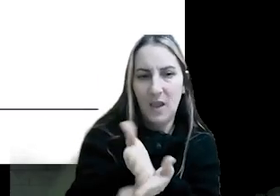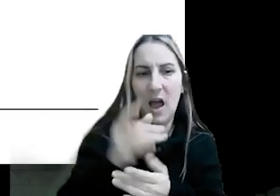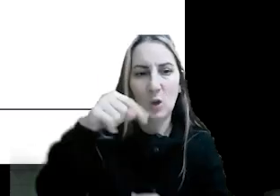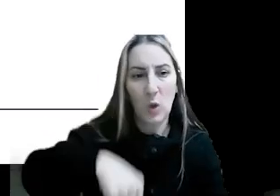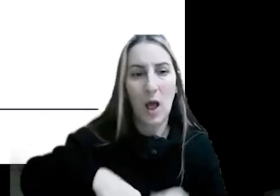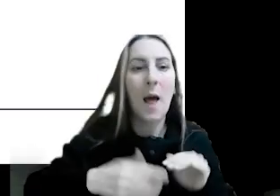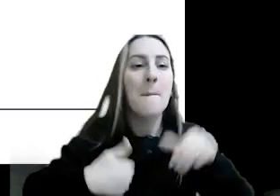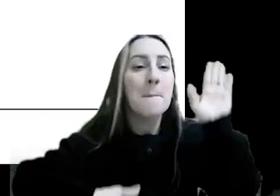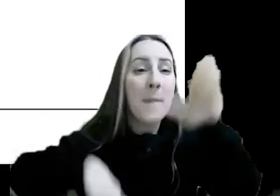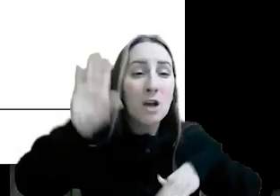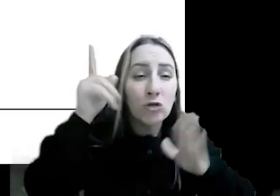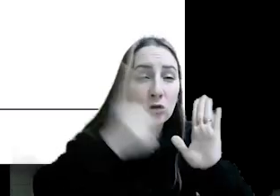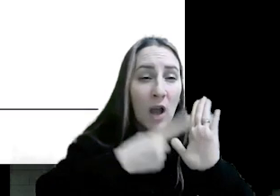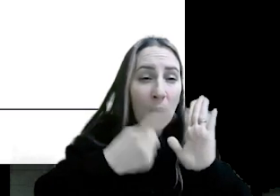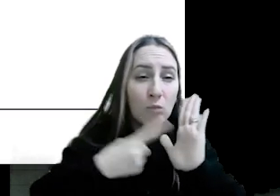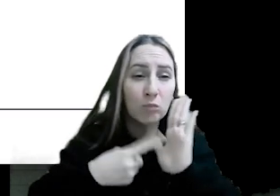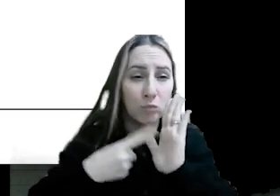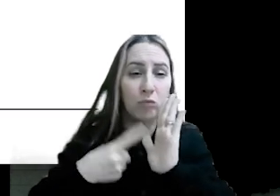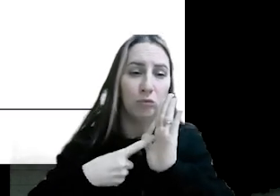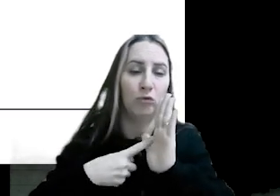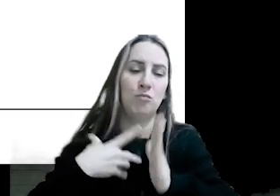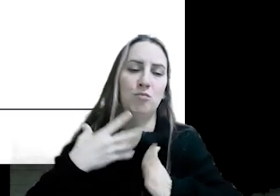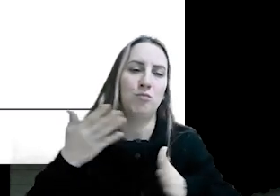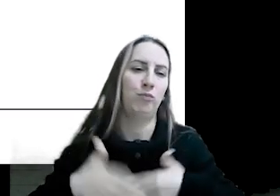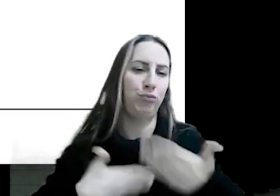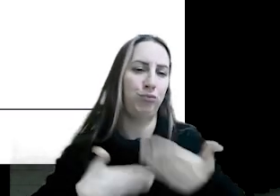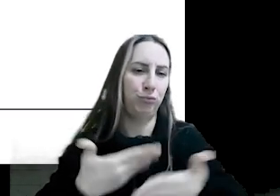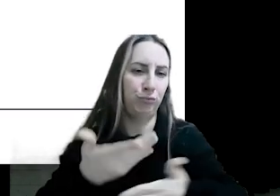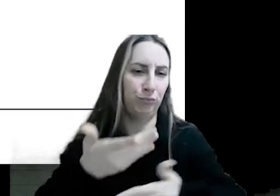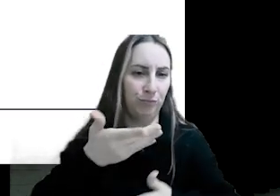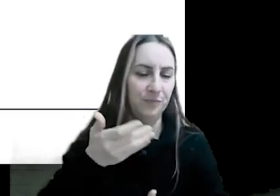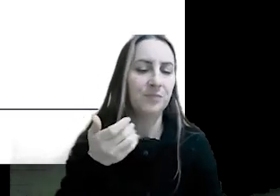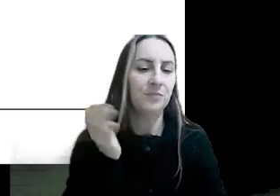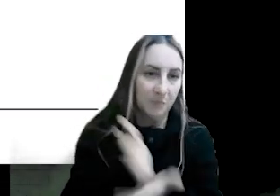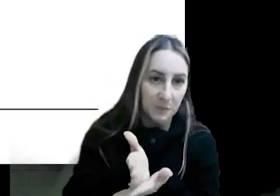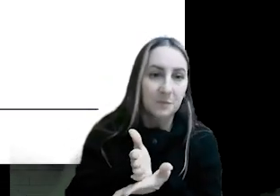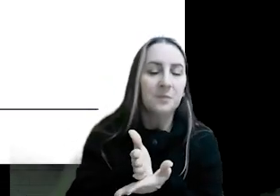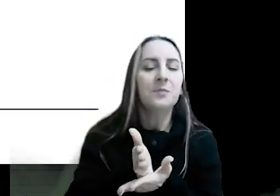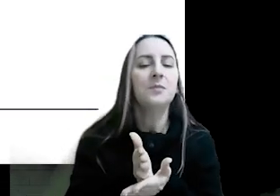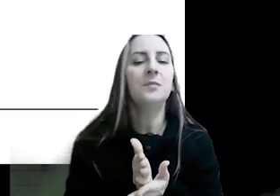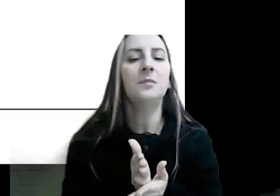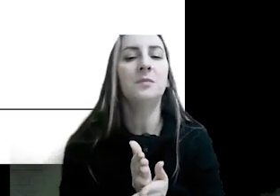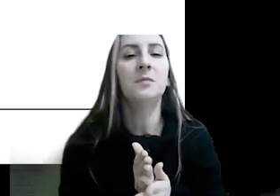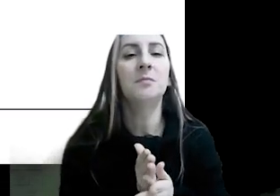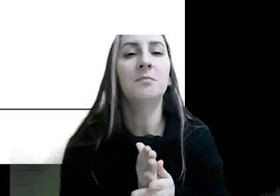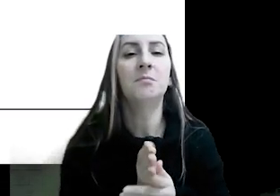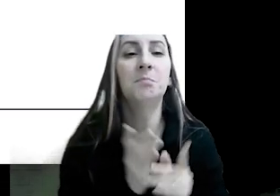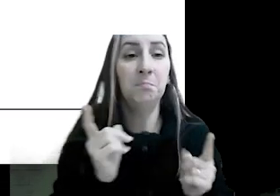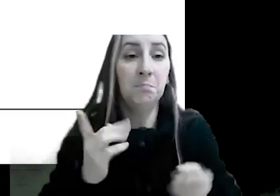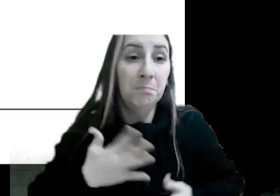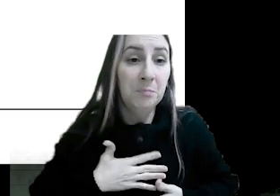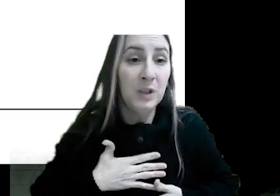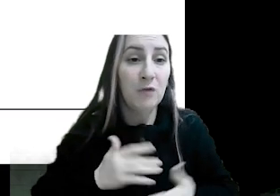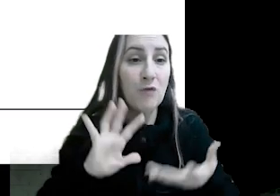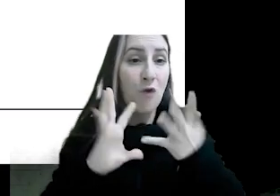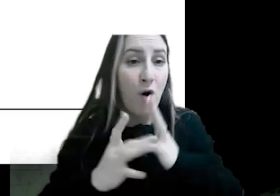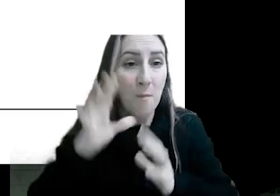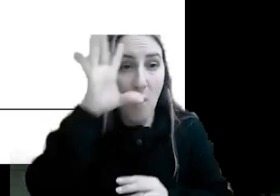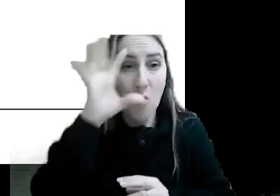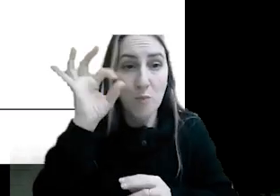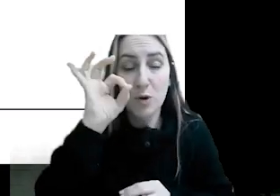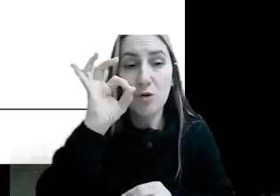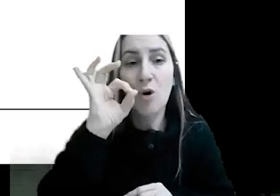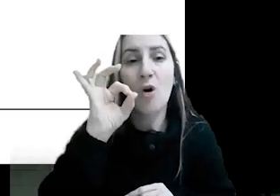se resuelve ordenar el procesamiento. Insisto que, al menos en mi modo de ver, esto no